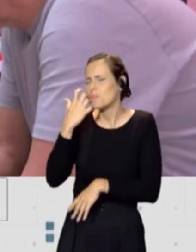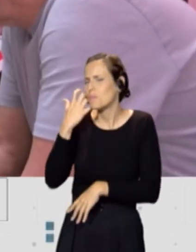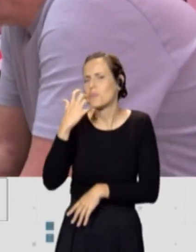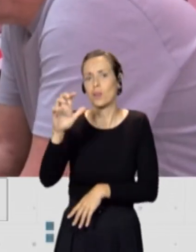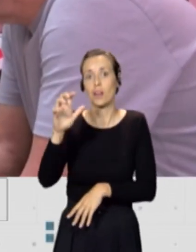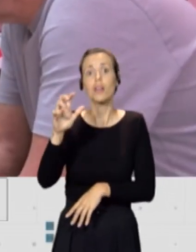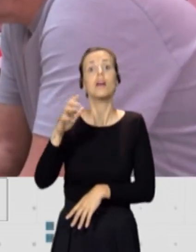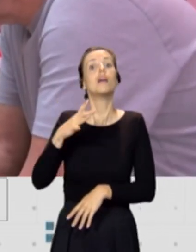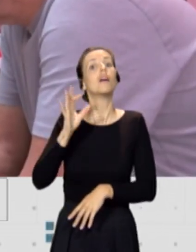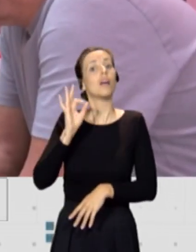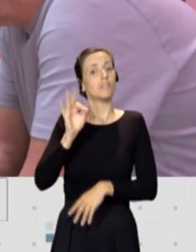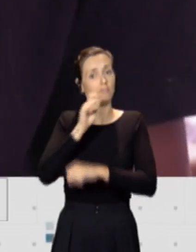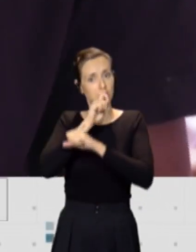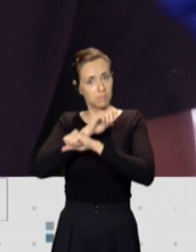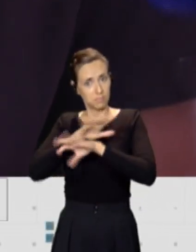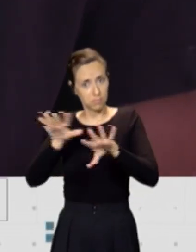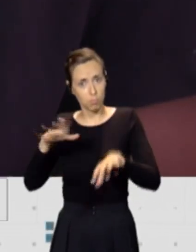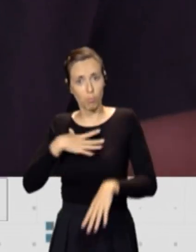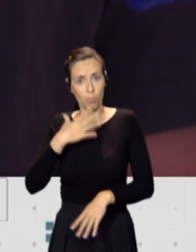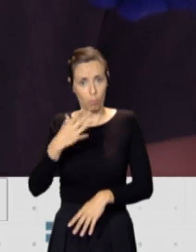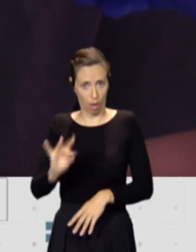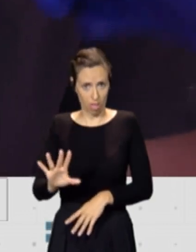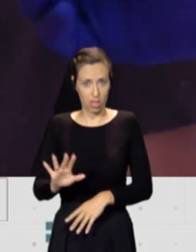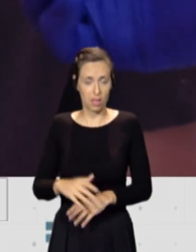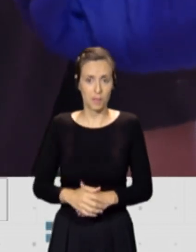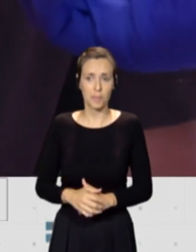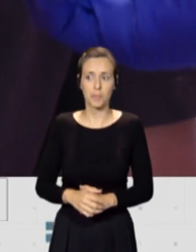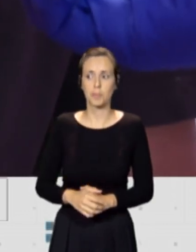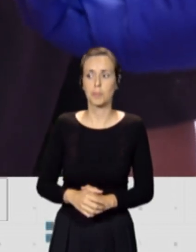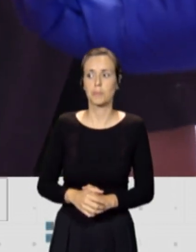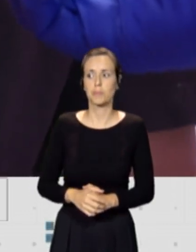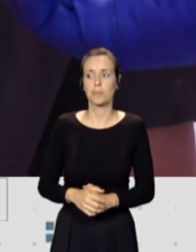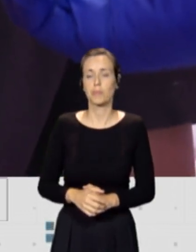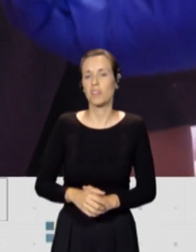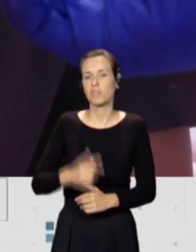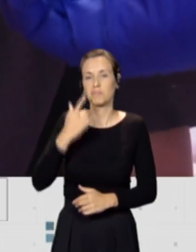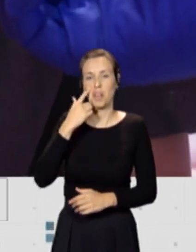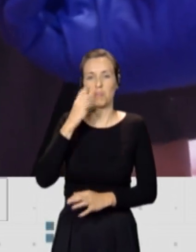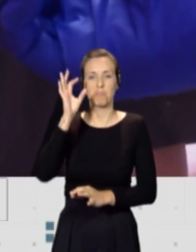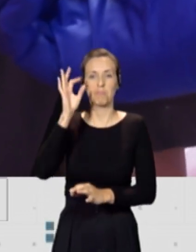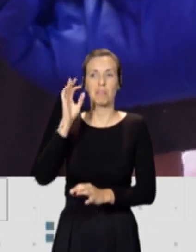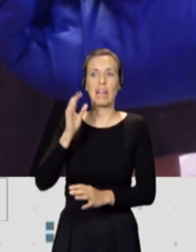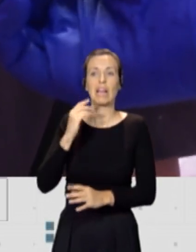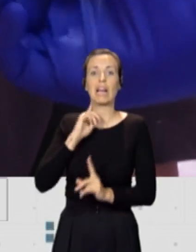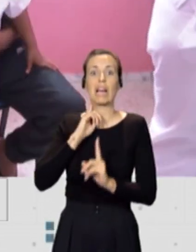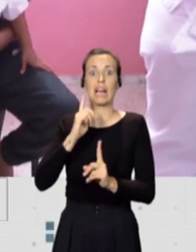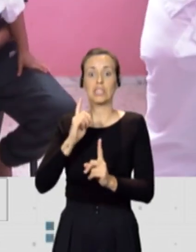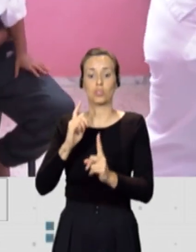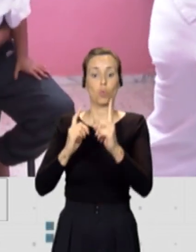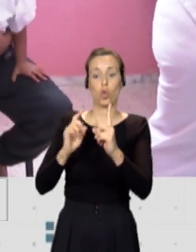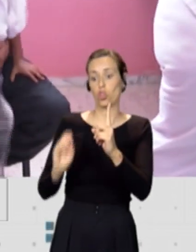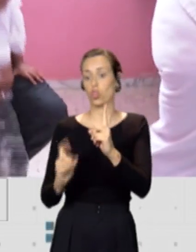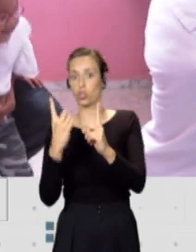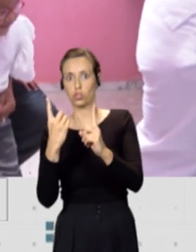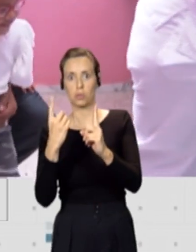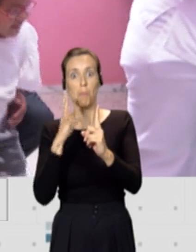que es transmisible. Fíjense que la probabilidad de encontrar un caso secundario, como ha ocurrido en este caso, ¿no? O